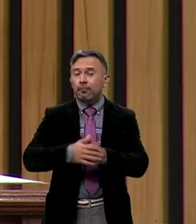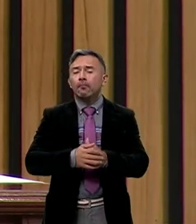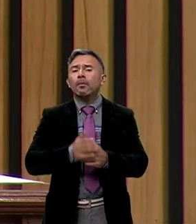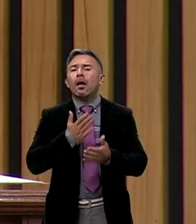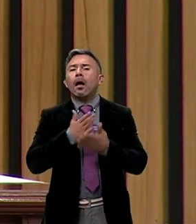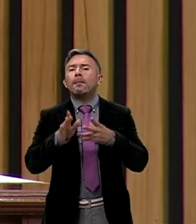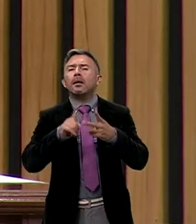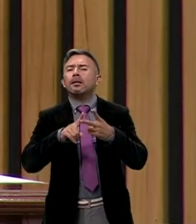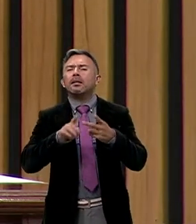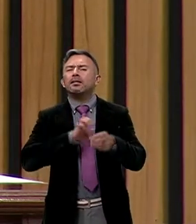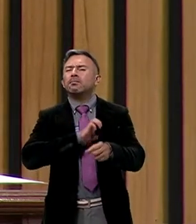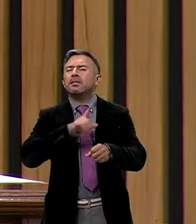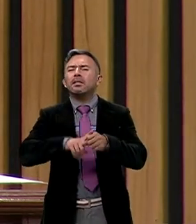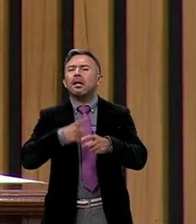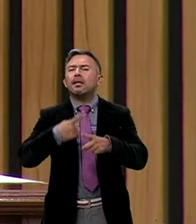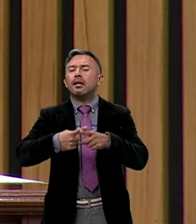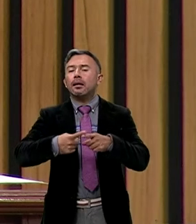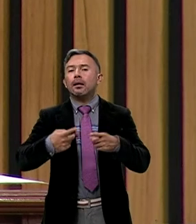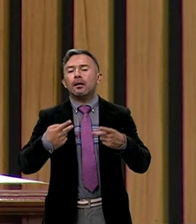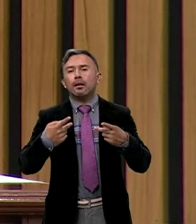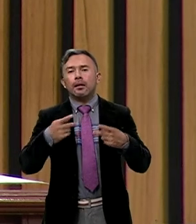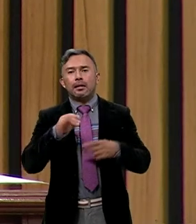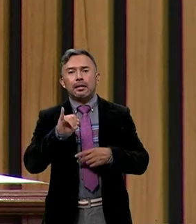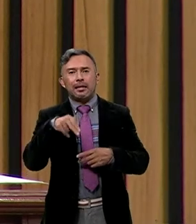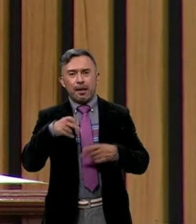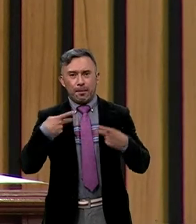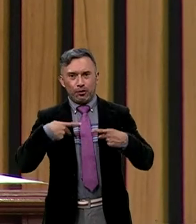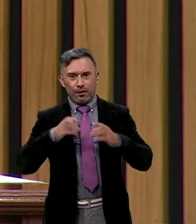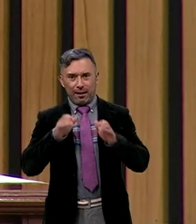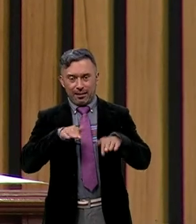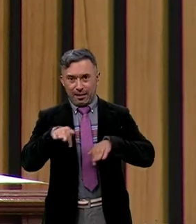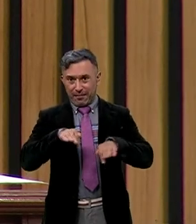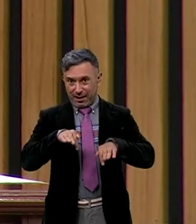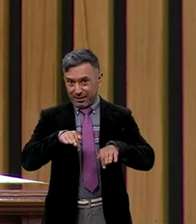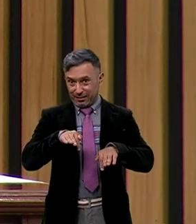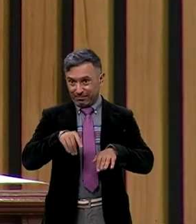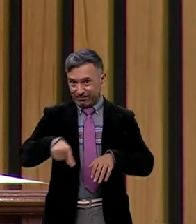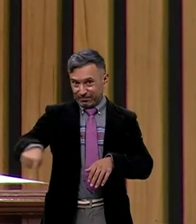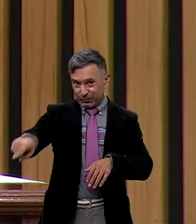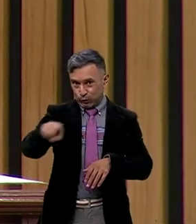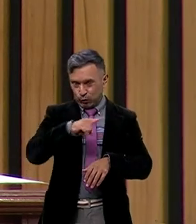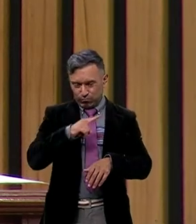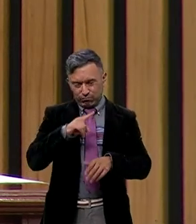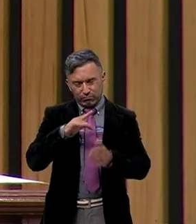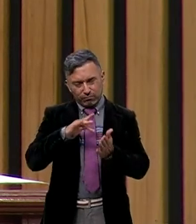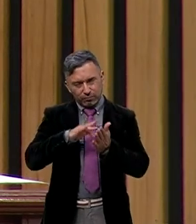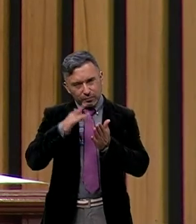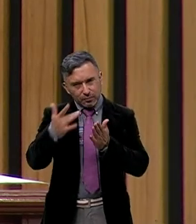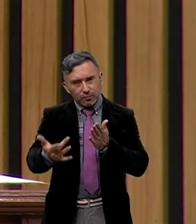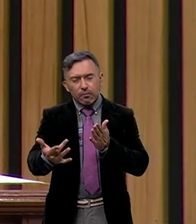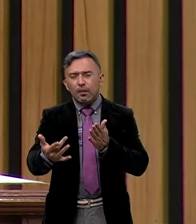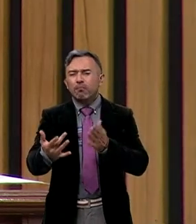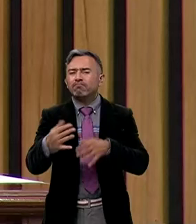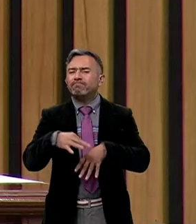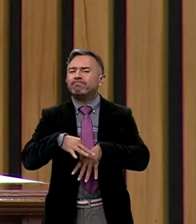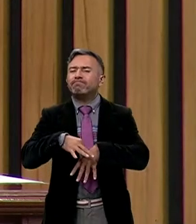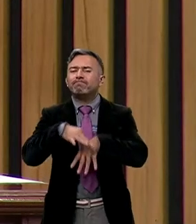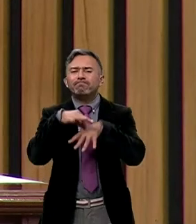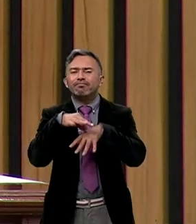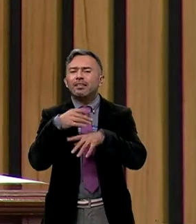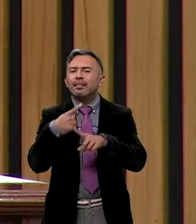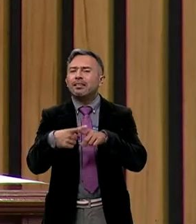supuesto al personal del instituto nacional electoral particularmente a quienes